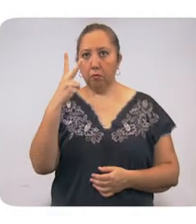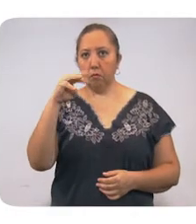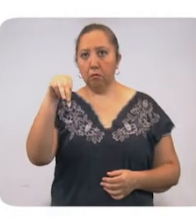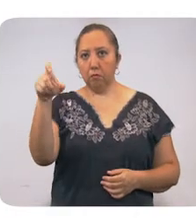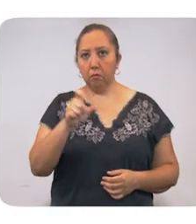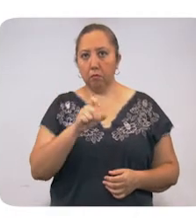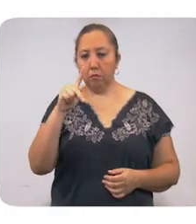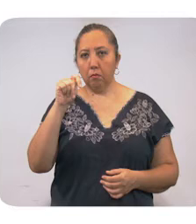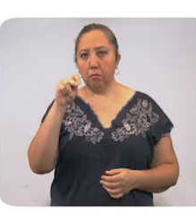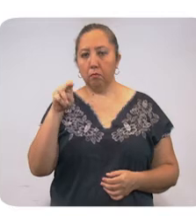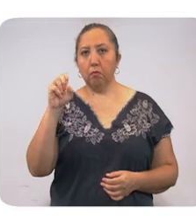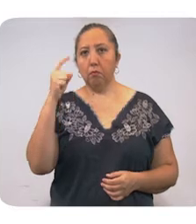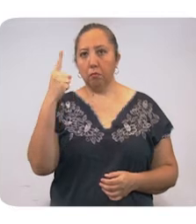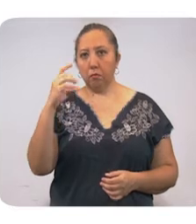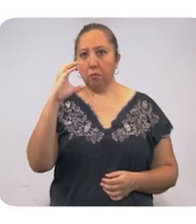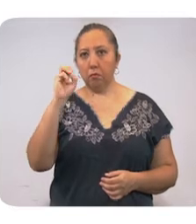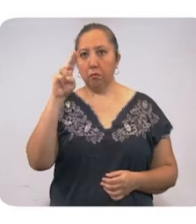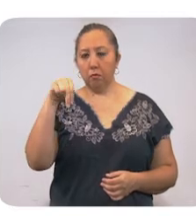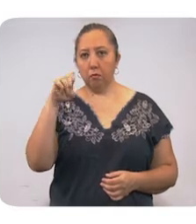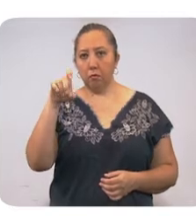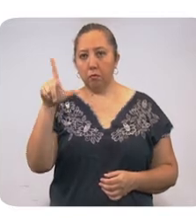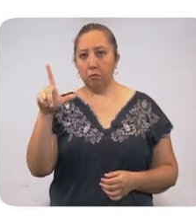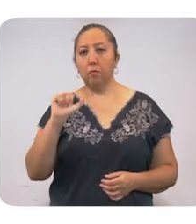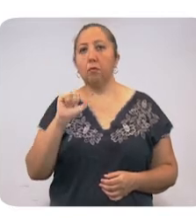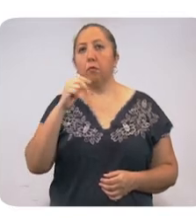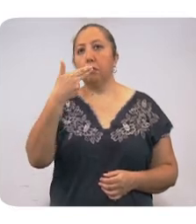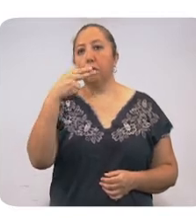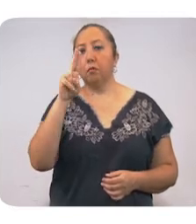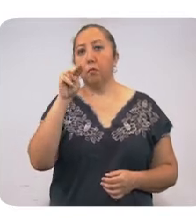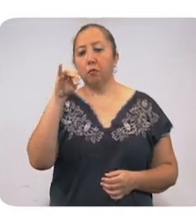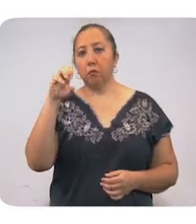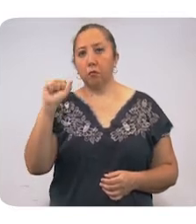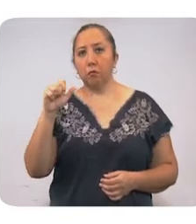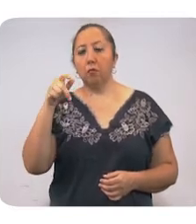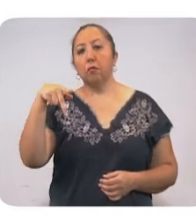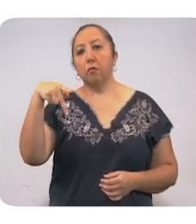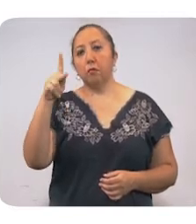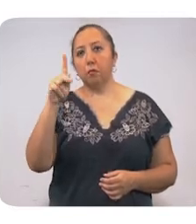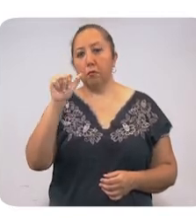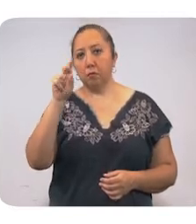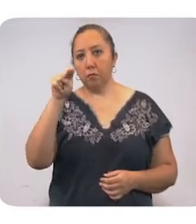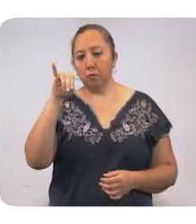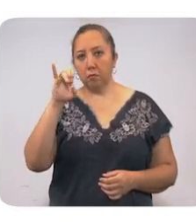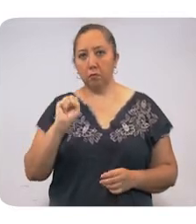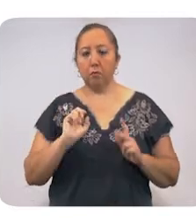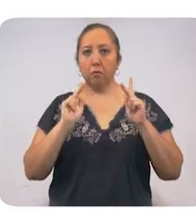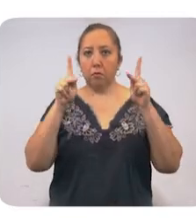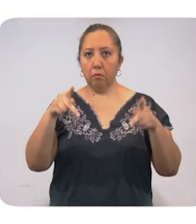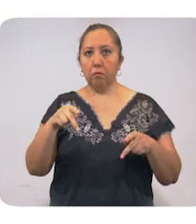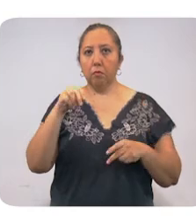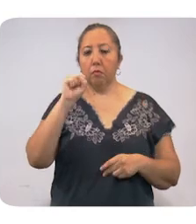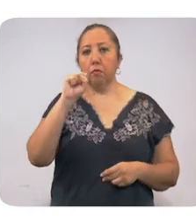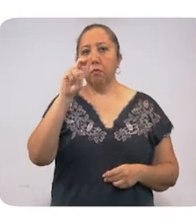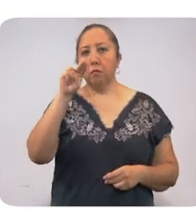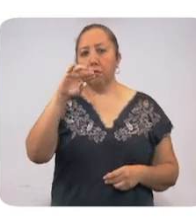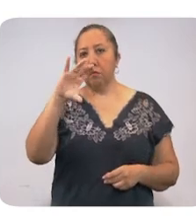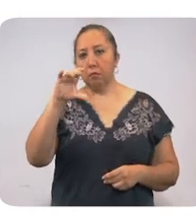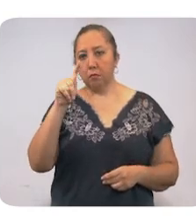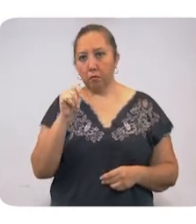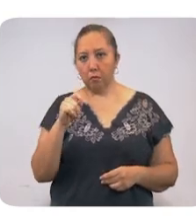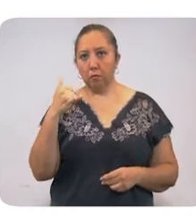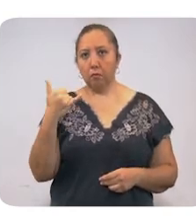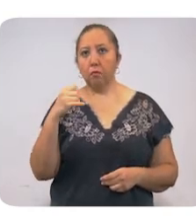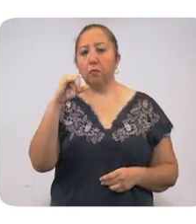unen con carl ichán atún o lúcuma kanasín una progreso sanahcat se decantó